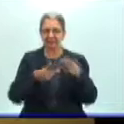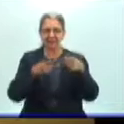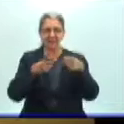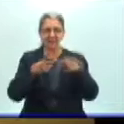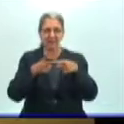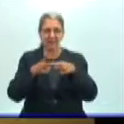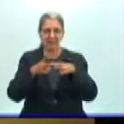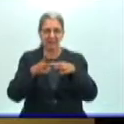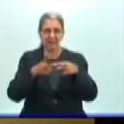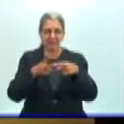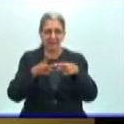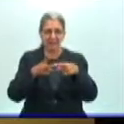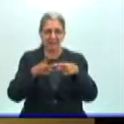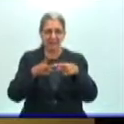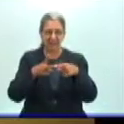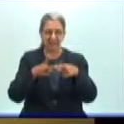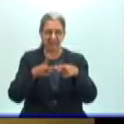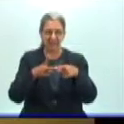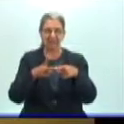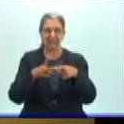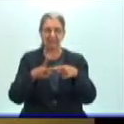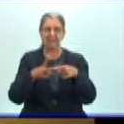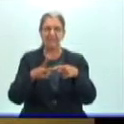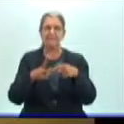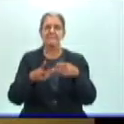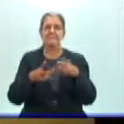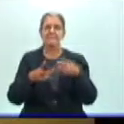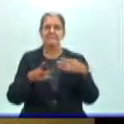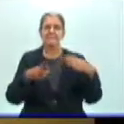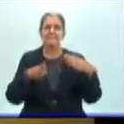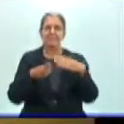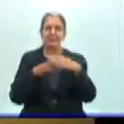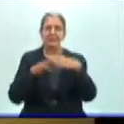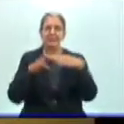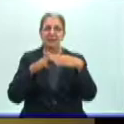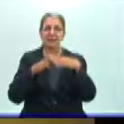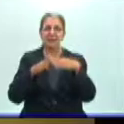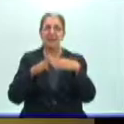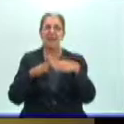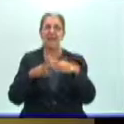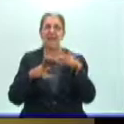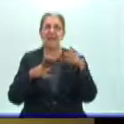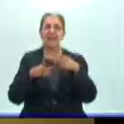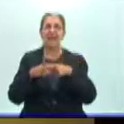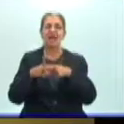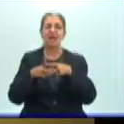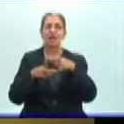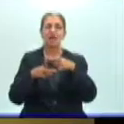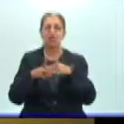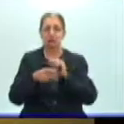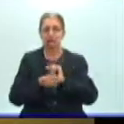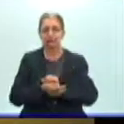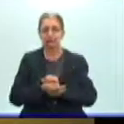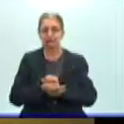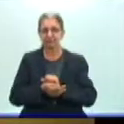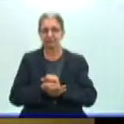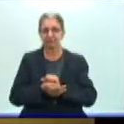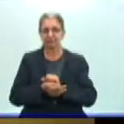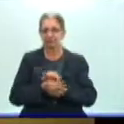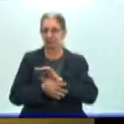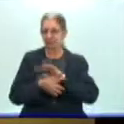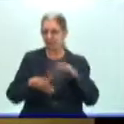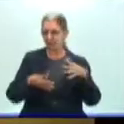al radio. Pero estudiaste además las relaciones que se establecen entre los ángulos y sus